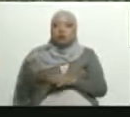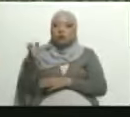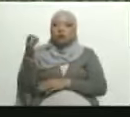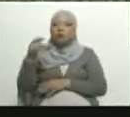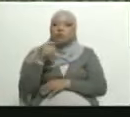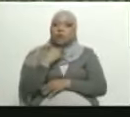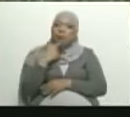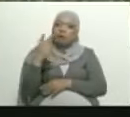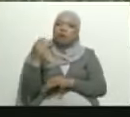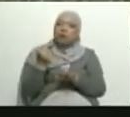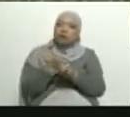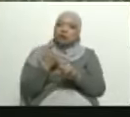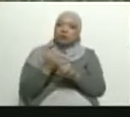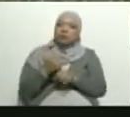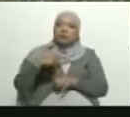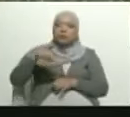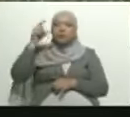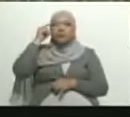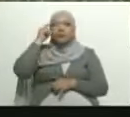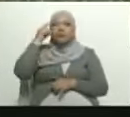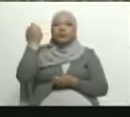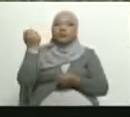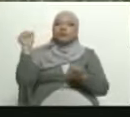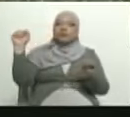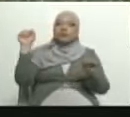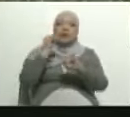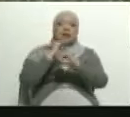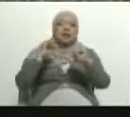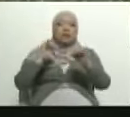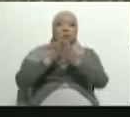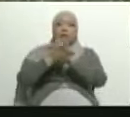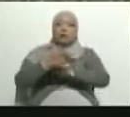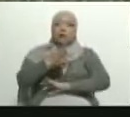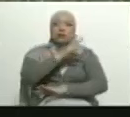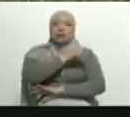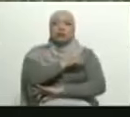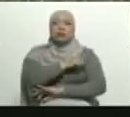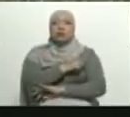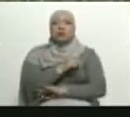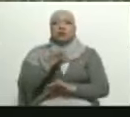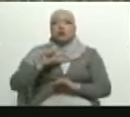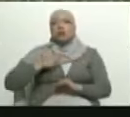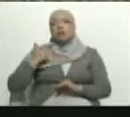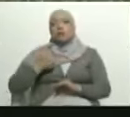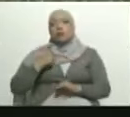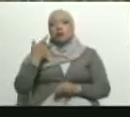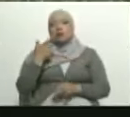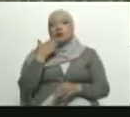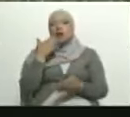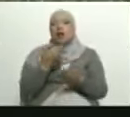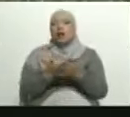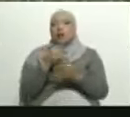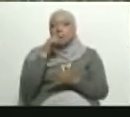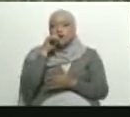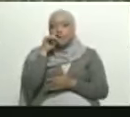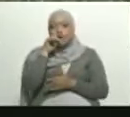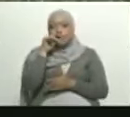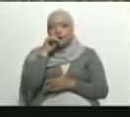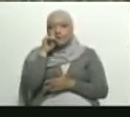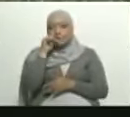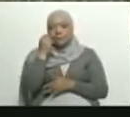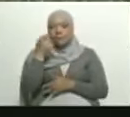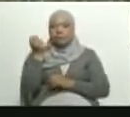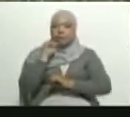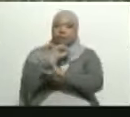su voz el día de hoy para exigir fin a las agresiones. También aprovecho la oportunidad de agradecer la